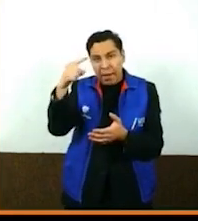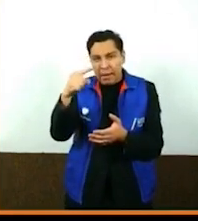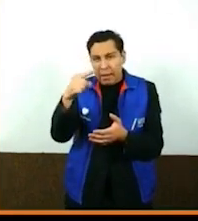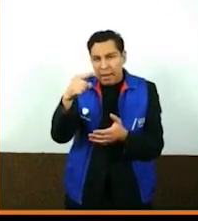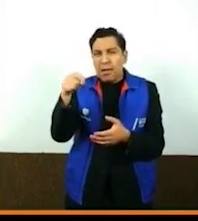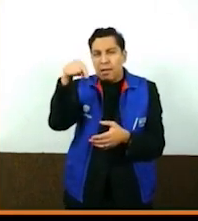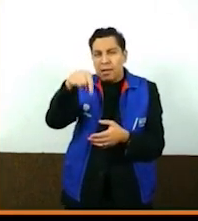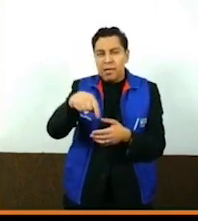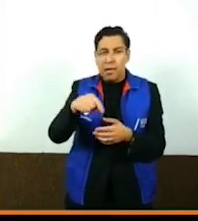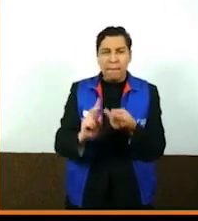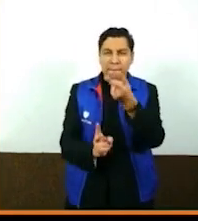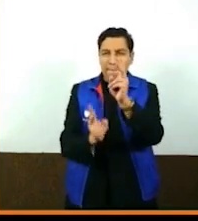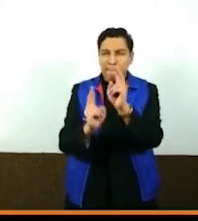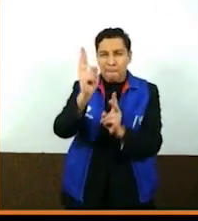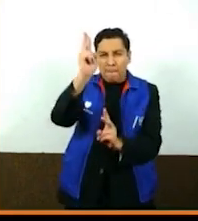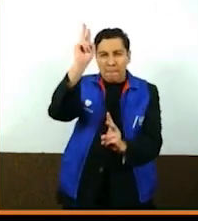tenemos